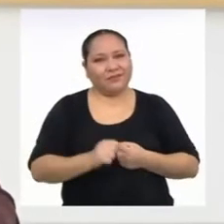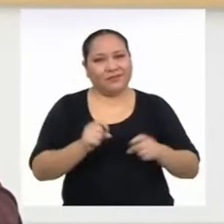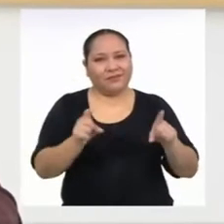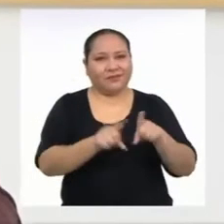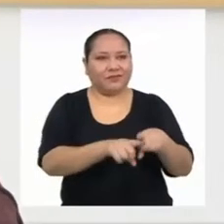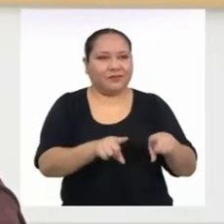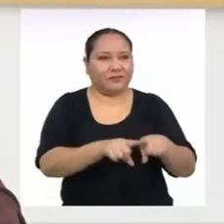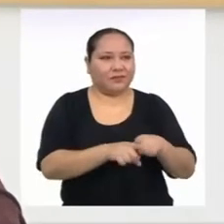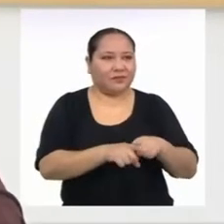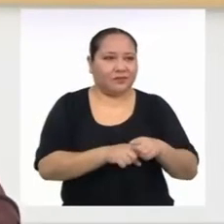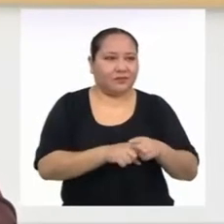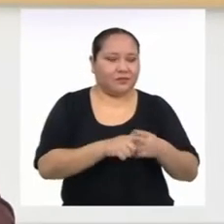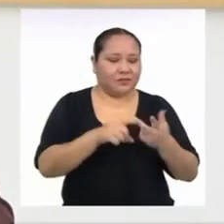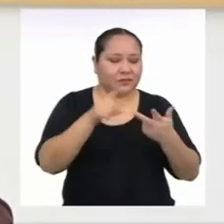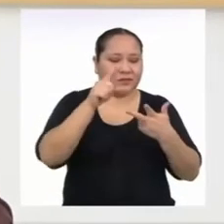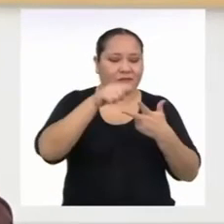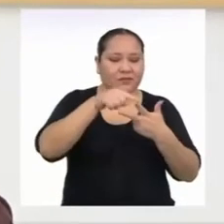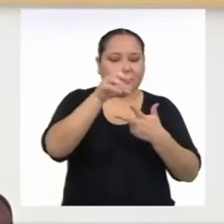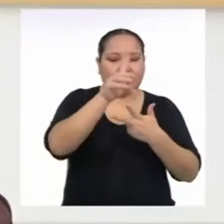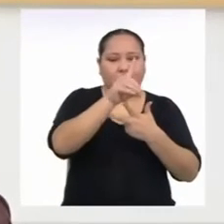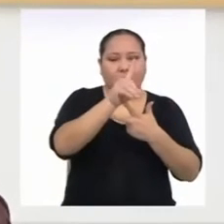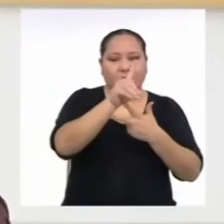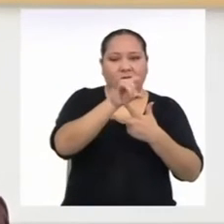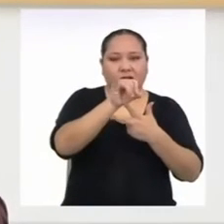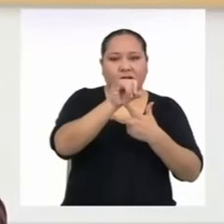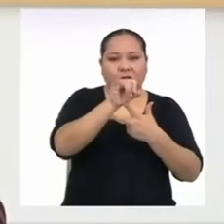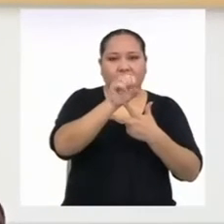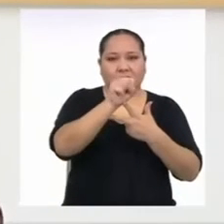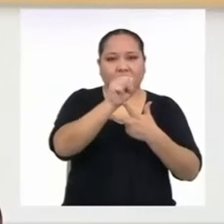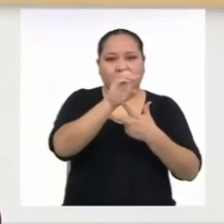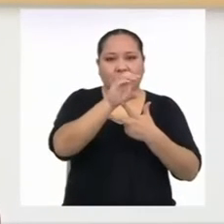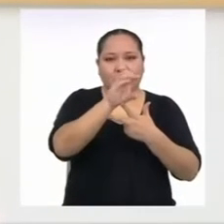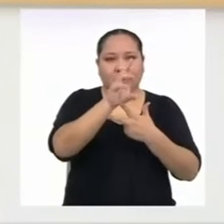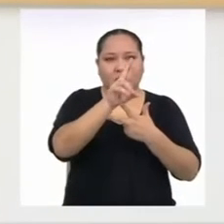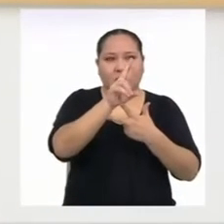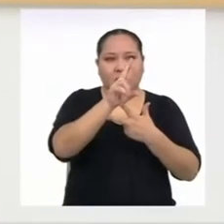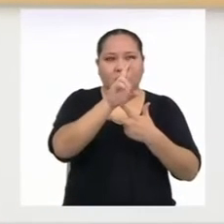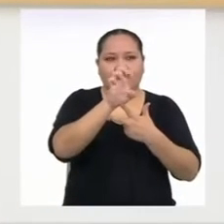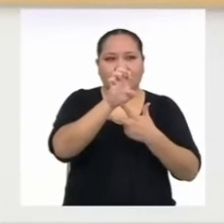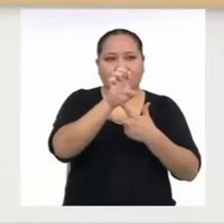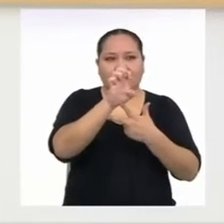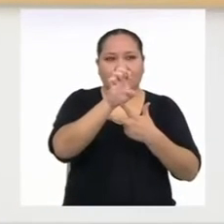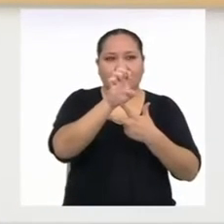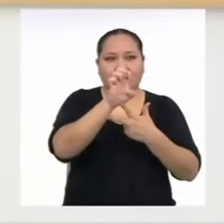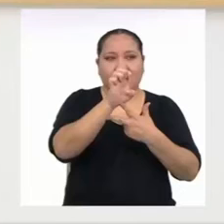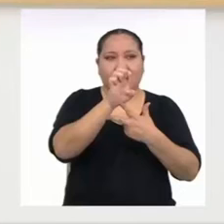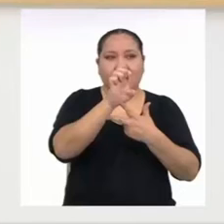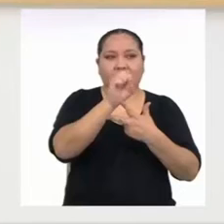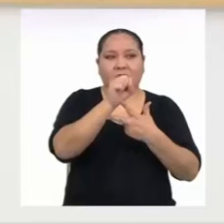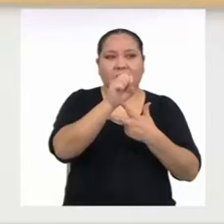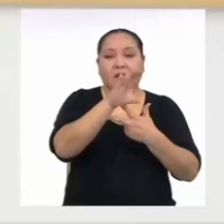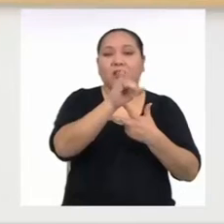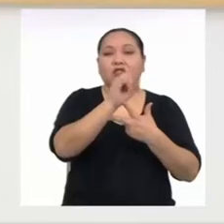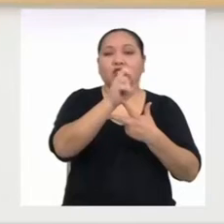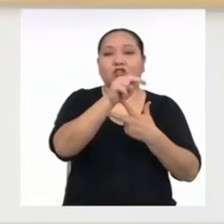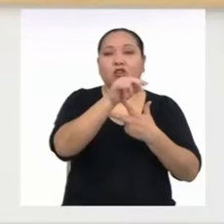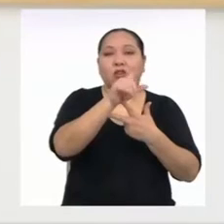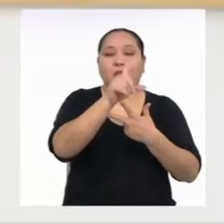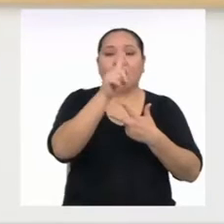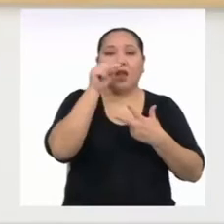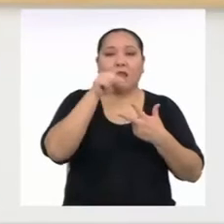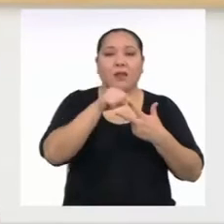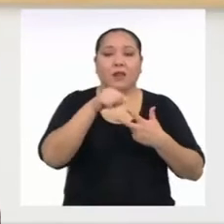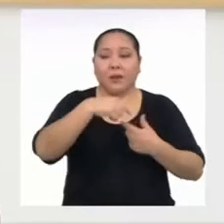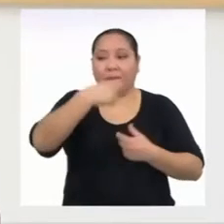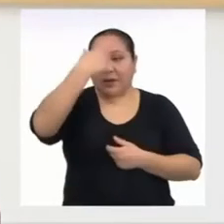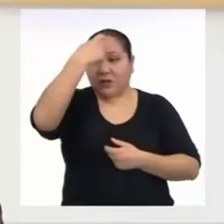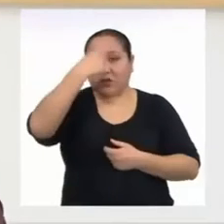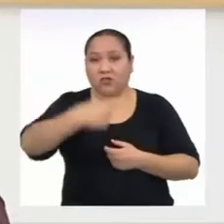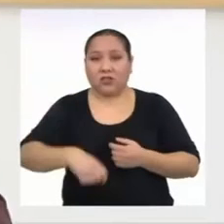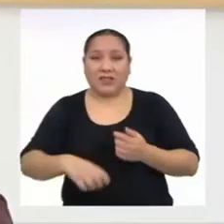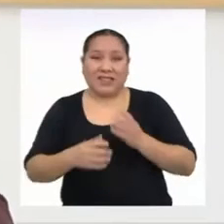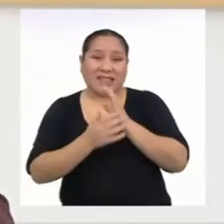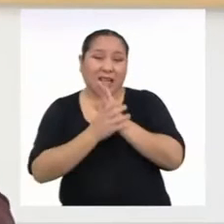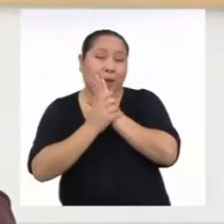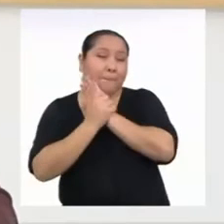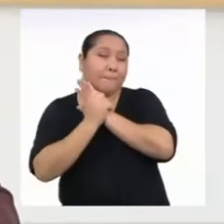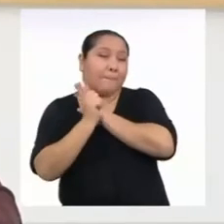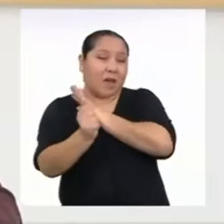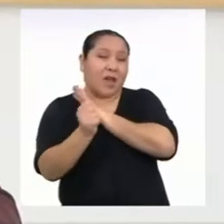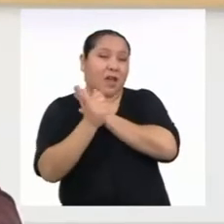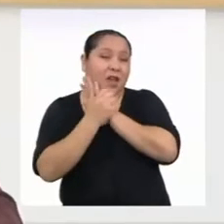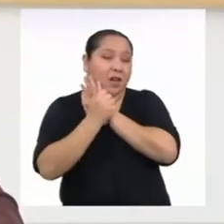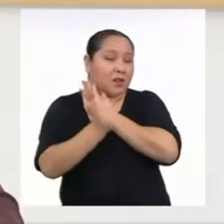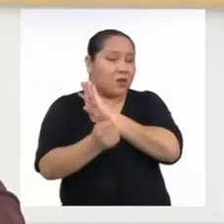el muestreo discrecional. La selección de los individuos de la muestra es realizada por un experto que indica al